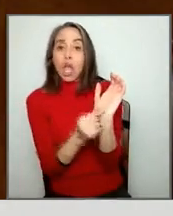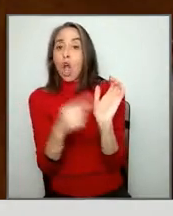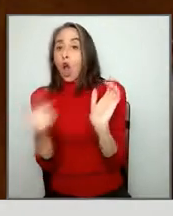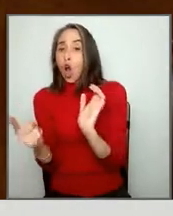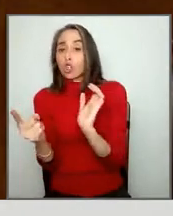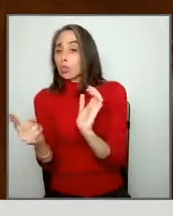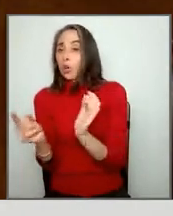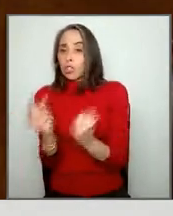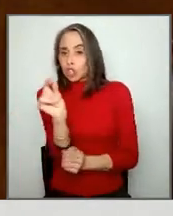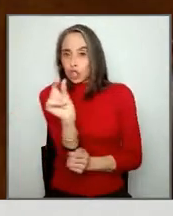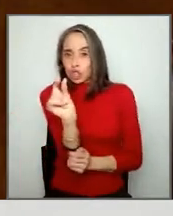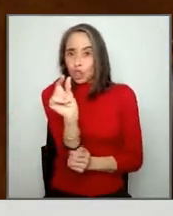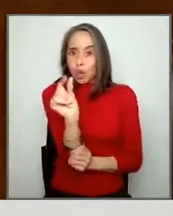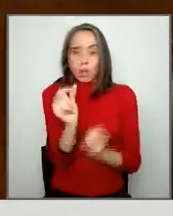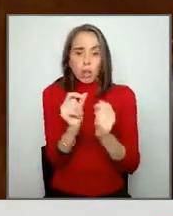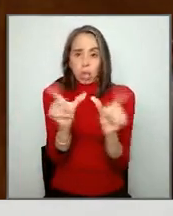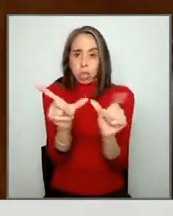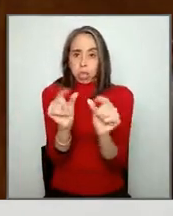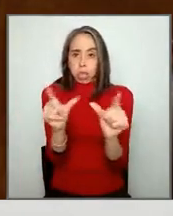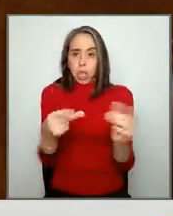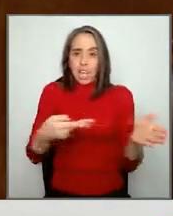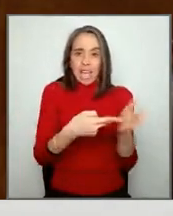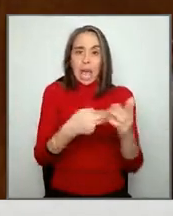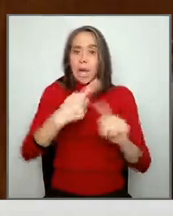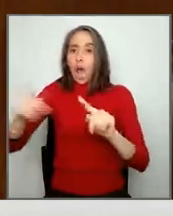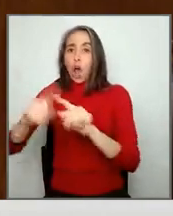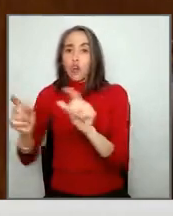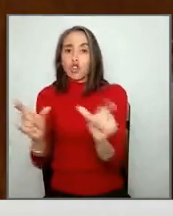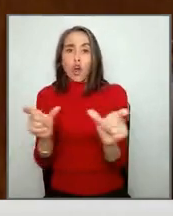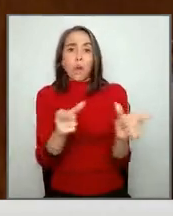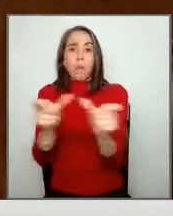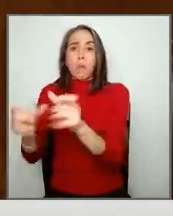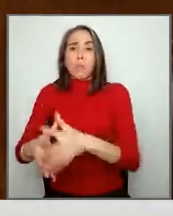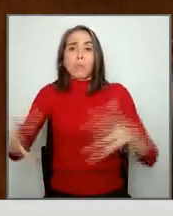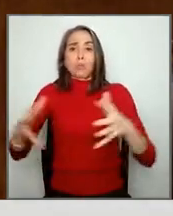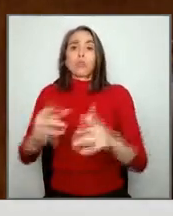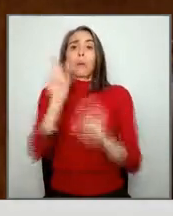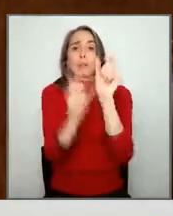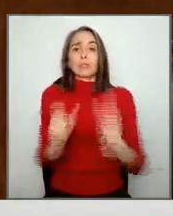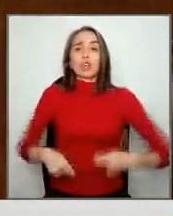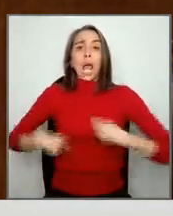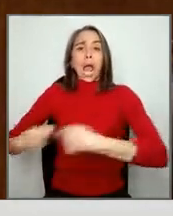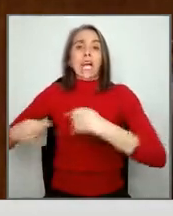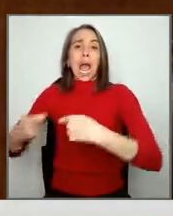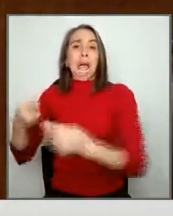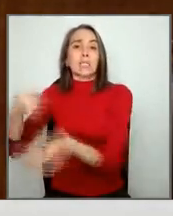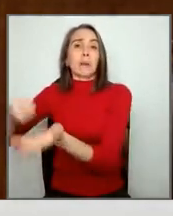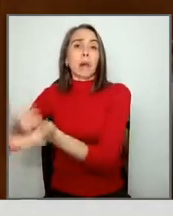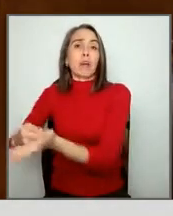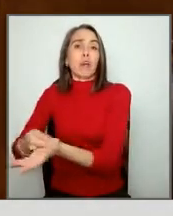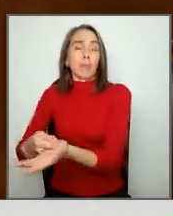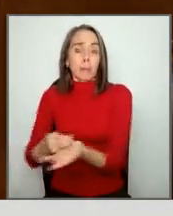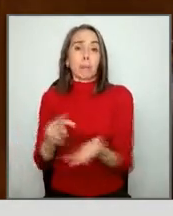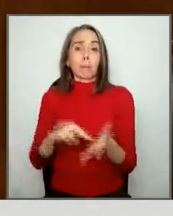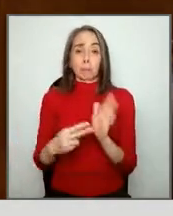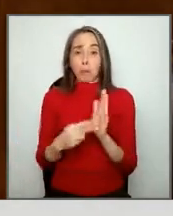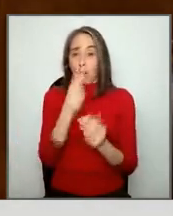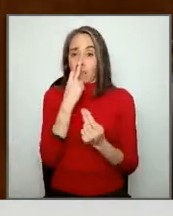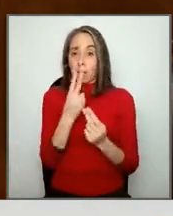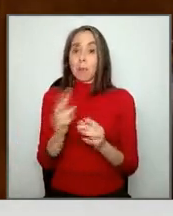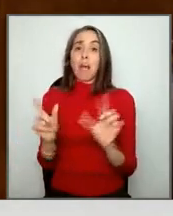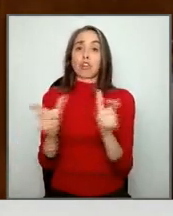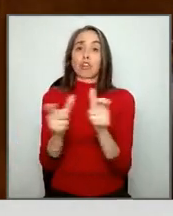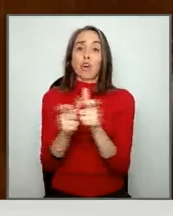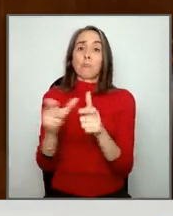de Puerto de carga implica un costo económico para las personas para enfrentar estos inconvenientes la comisión europea ha